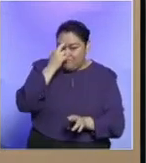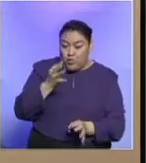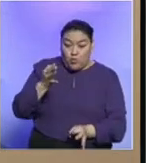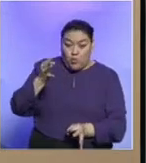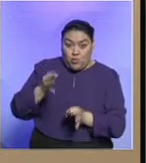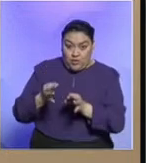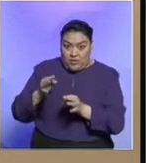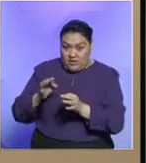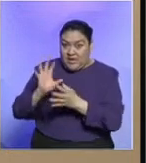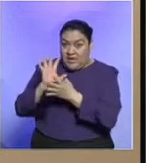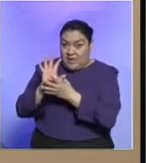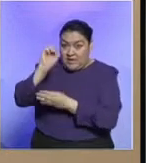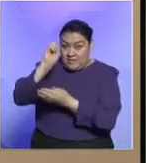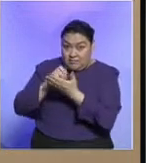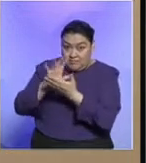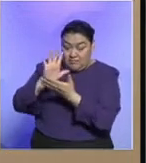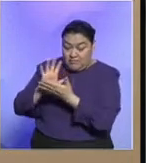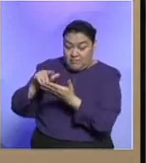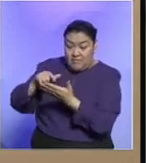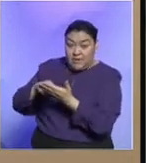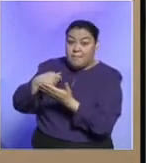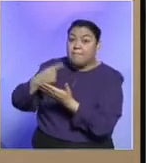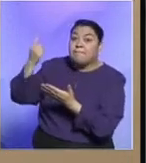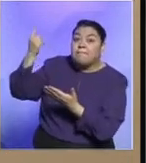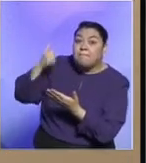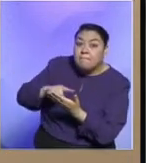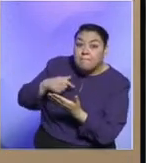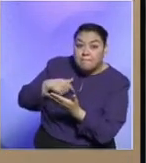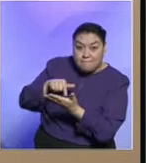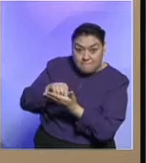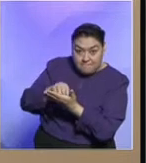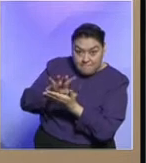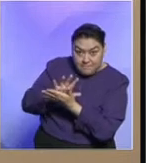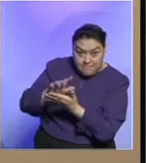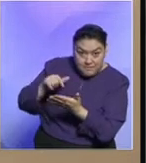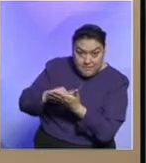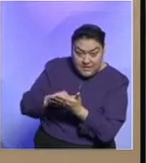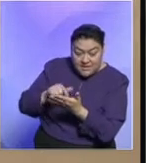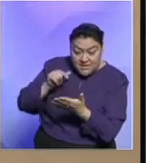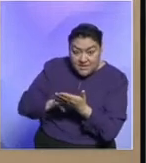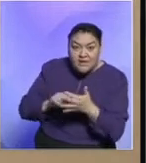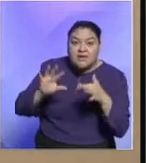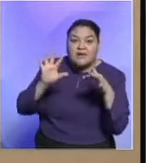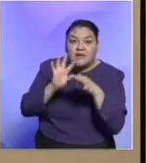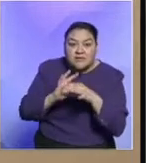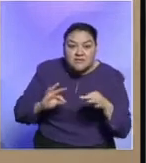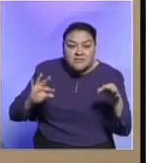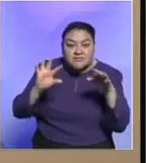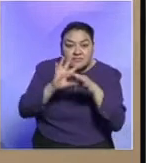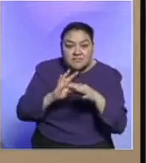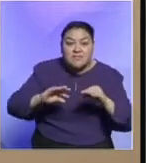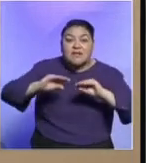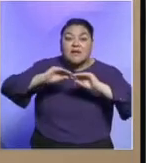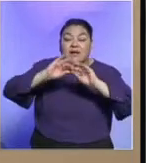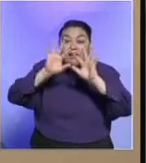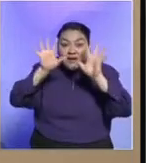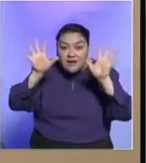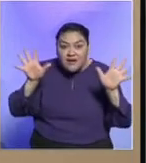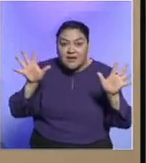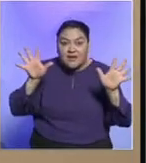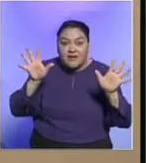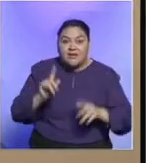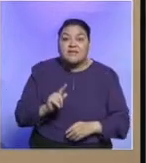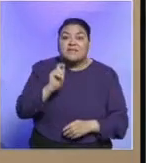ordenamiento constitucional existen mandatos expresos sobre aquello